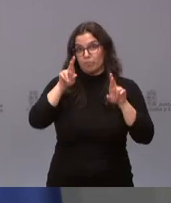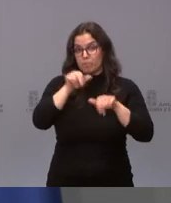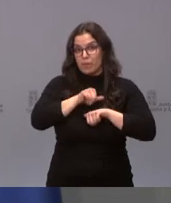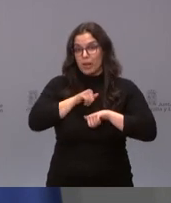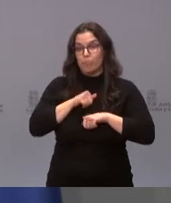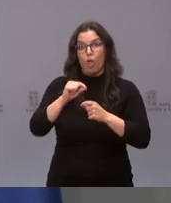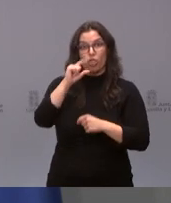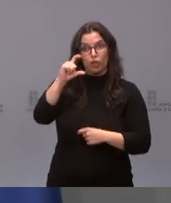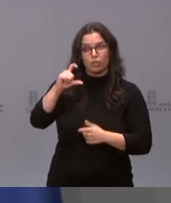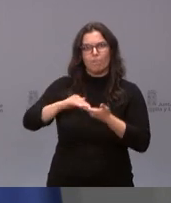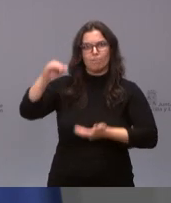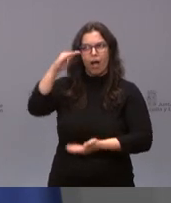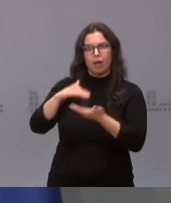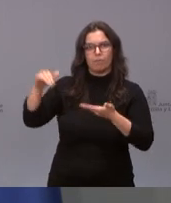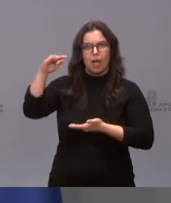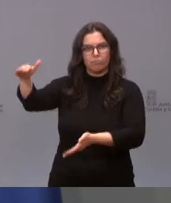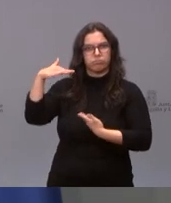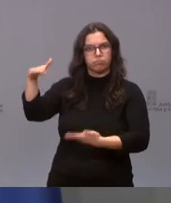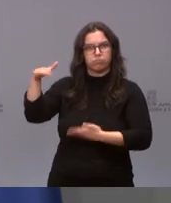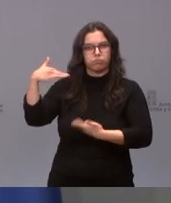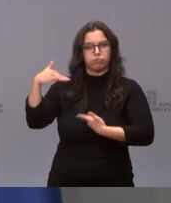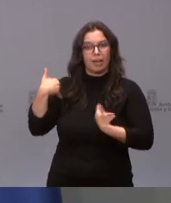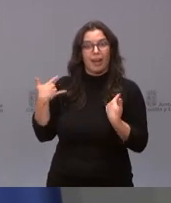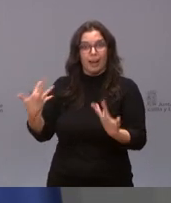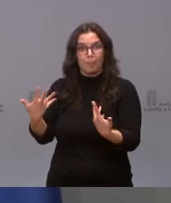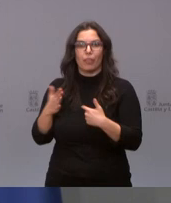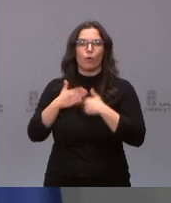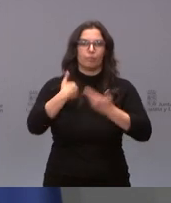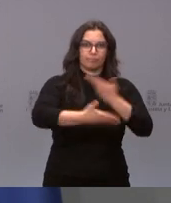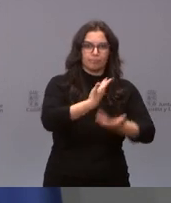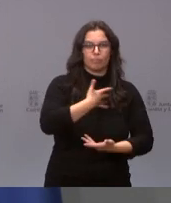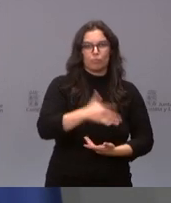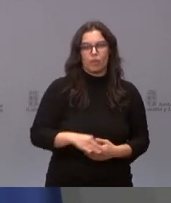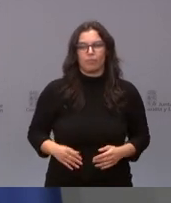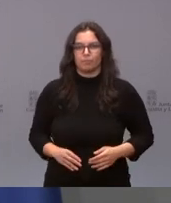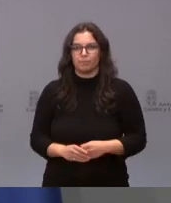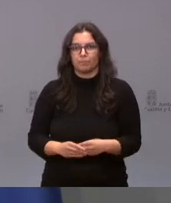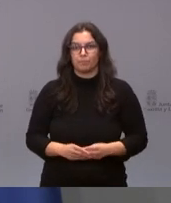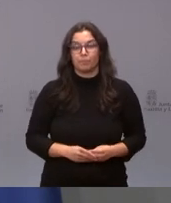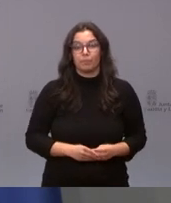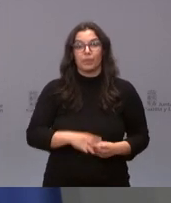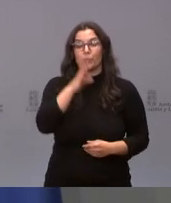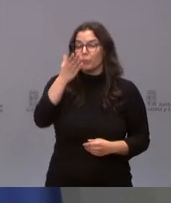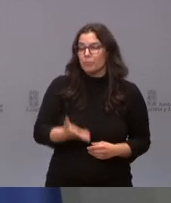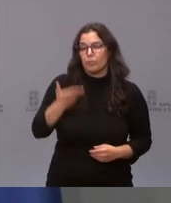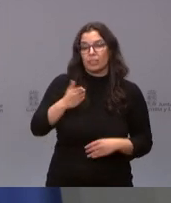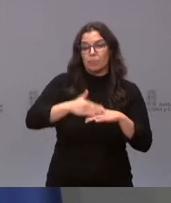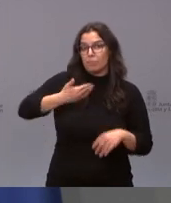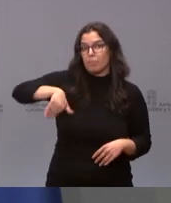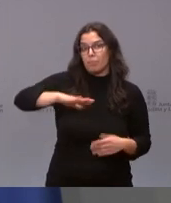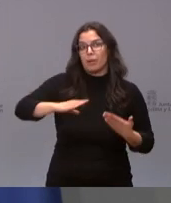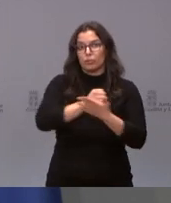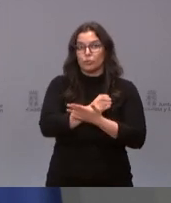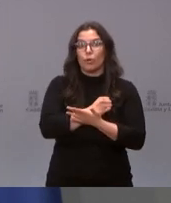cantidad de dosis lo que nos va a permitir avanzar más rápidamente en la campaña de vacunación porque es esencial para todos nosotros